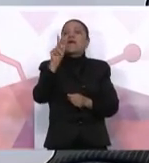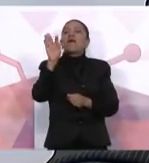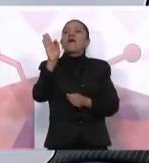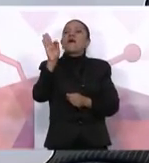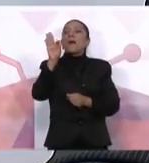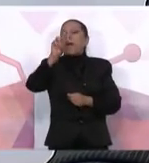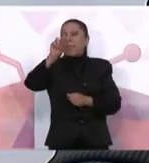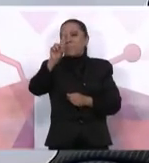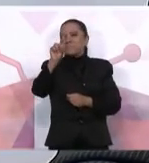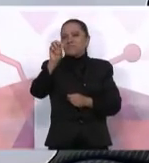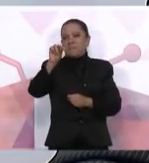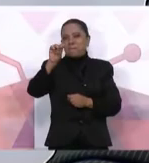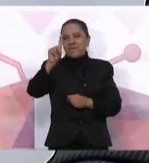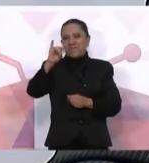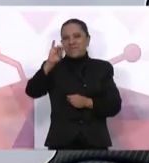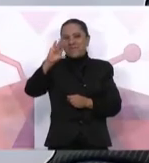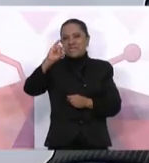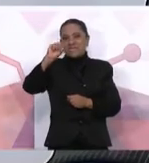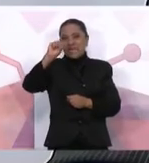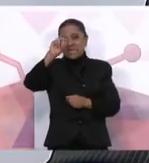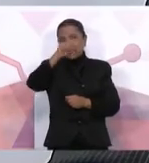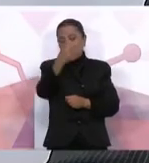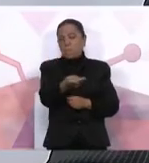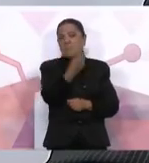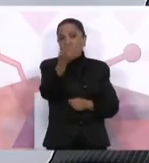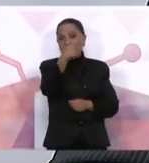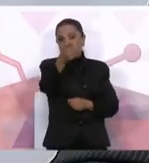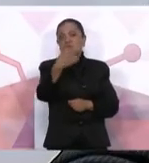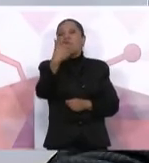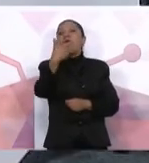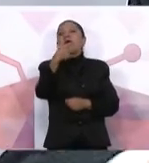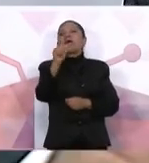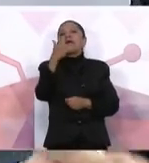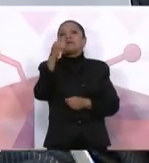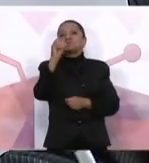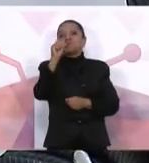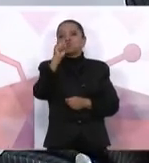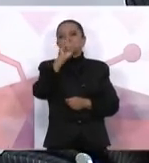candidato independiente la pregunta hasta por 30 segundos